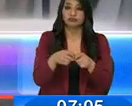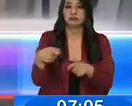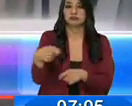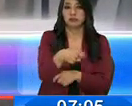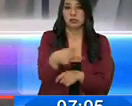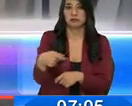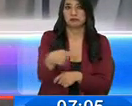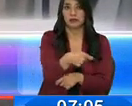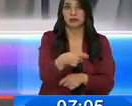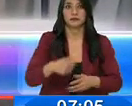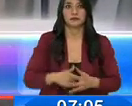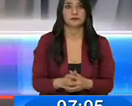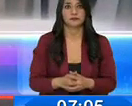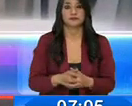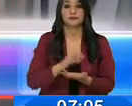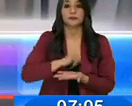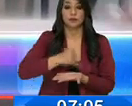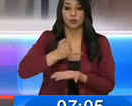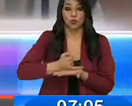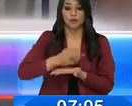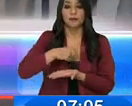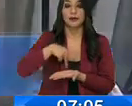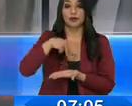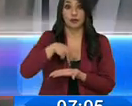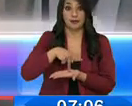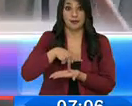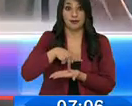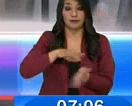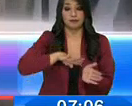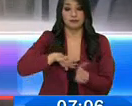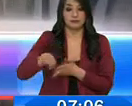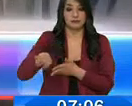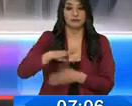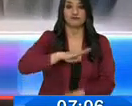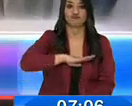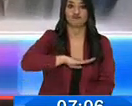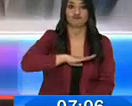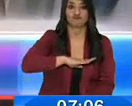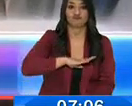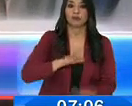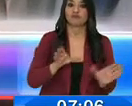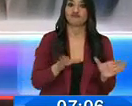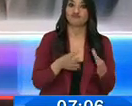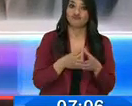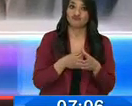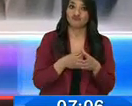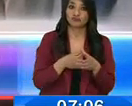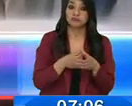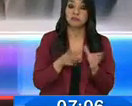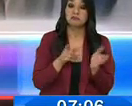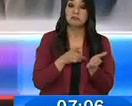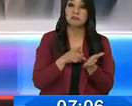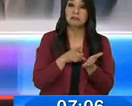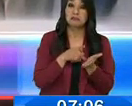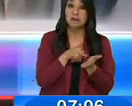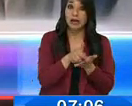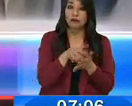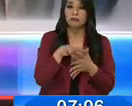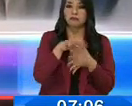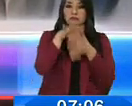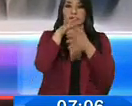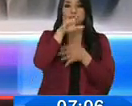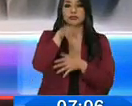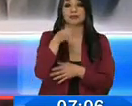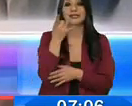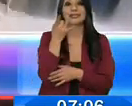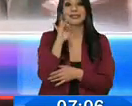Tanto en el caso de las juntas parroquiales como en el caso de las alcaldías pequeñas, se hará el pago de lo pendiente del